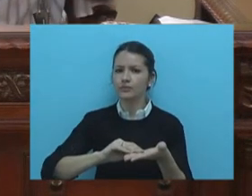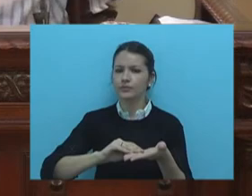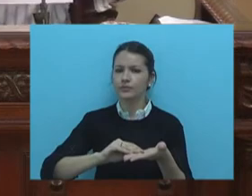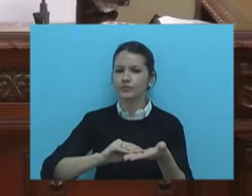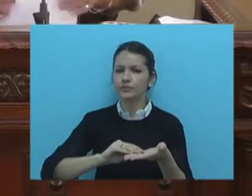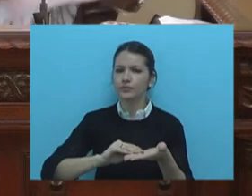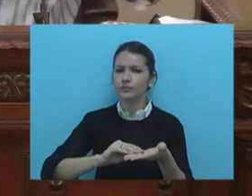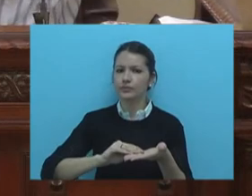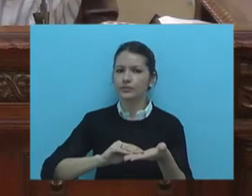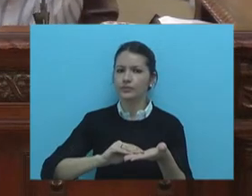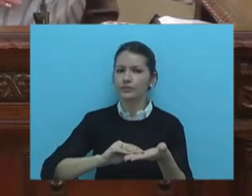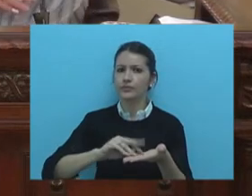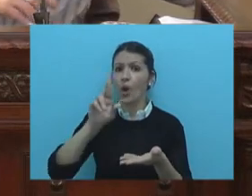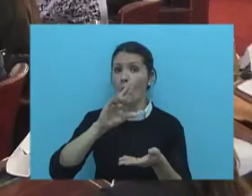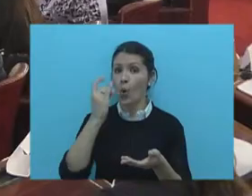Ruiz.